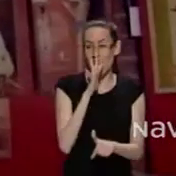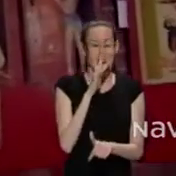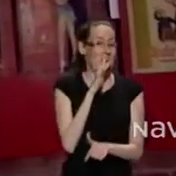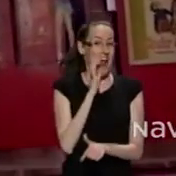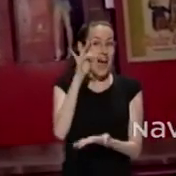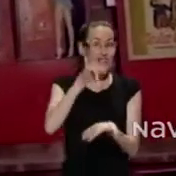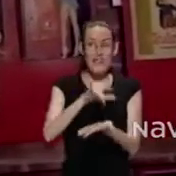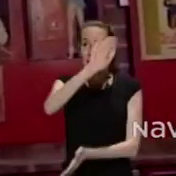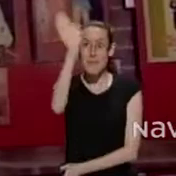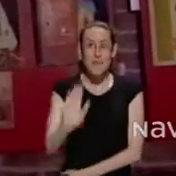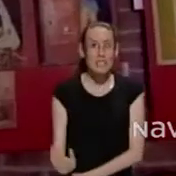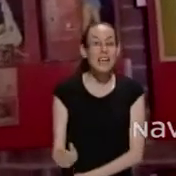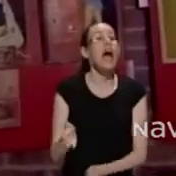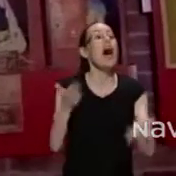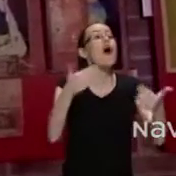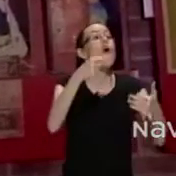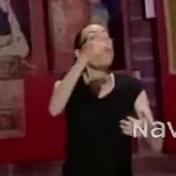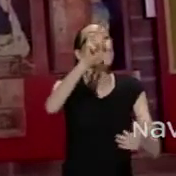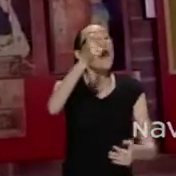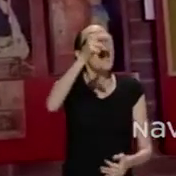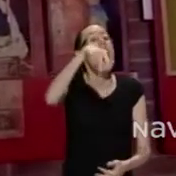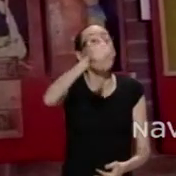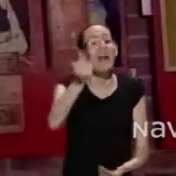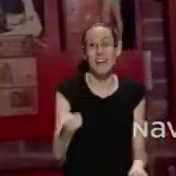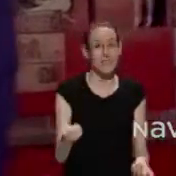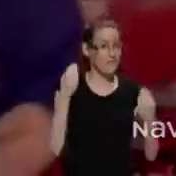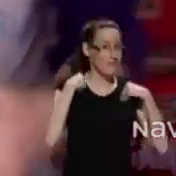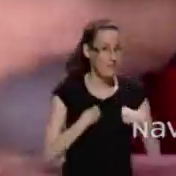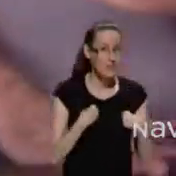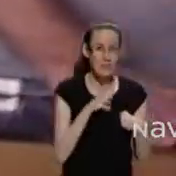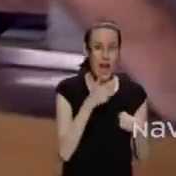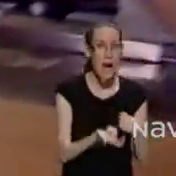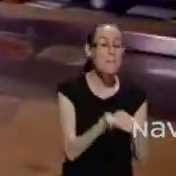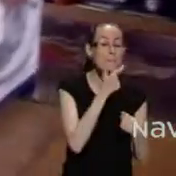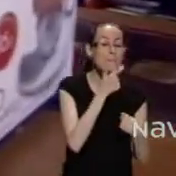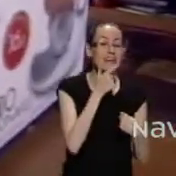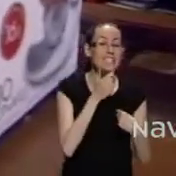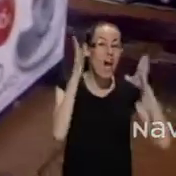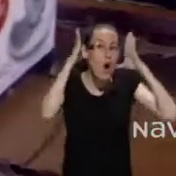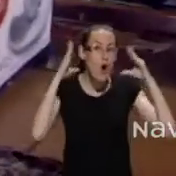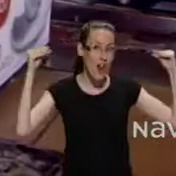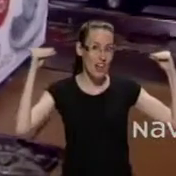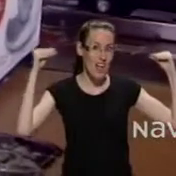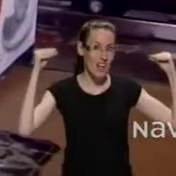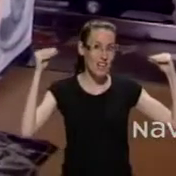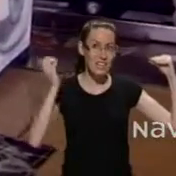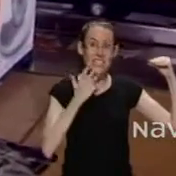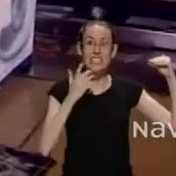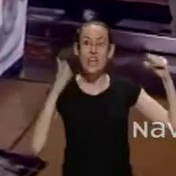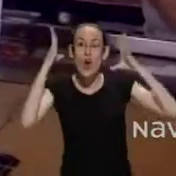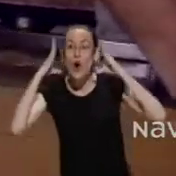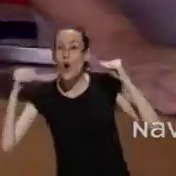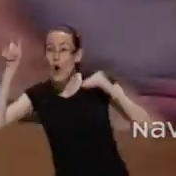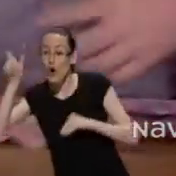Cada vez que viene alguien de Brasil viene y... Guaraná, que es de mi tierra y tal. Pues lo mismo que estas pastas que son holandesas, viene un holandés y directamente a sus pastas. Es como